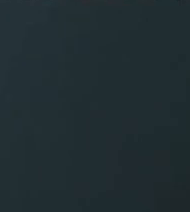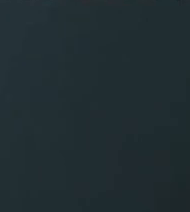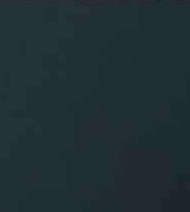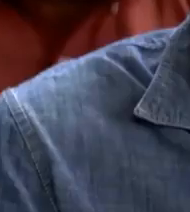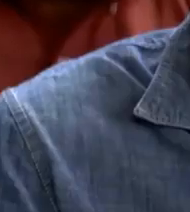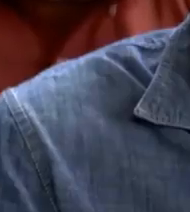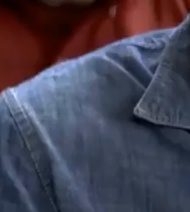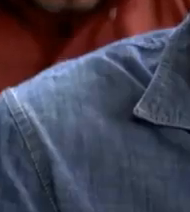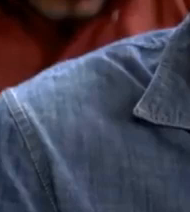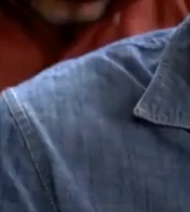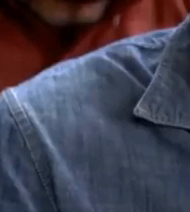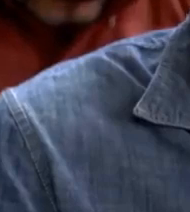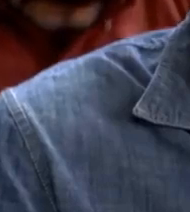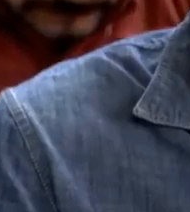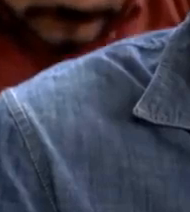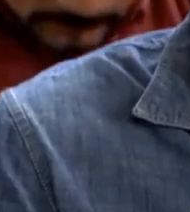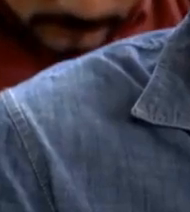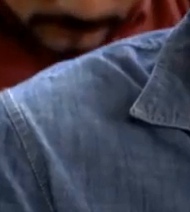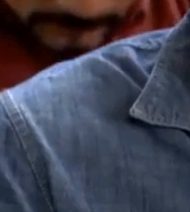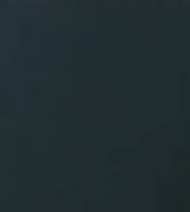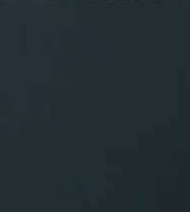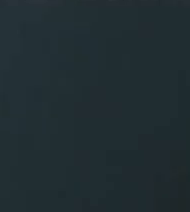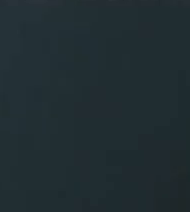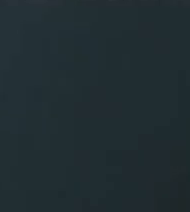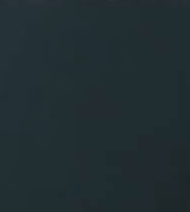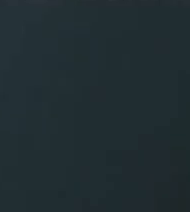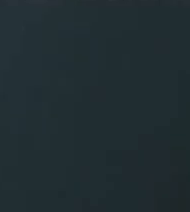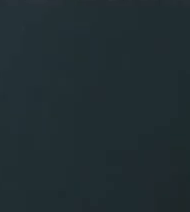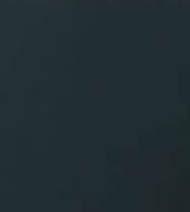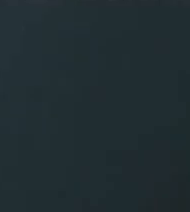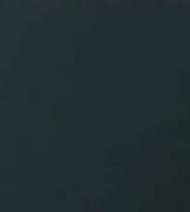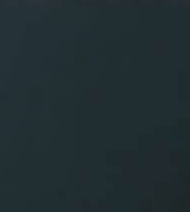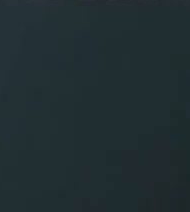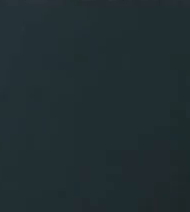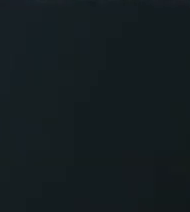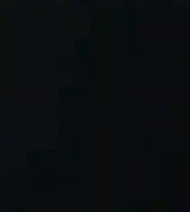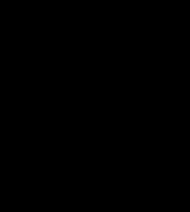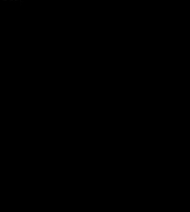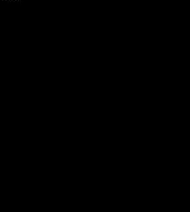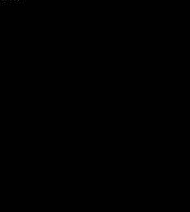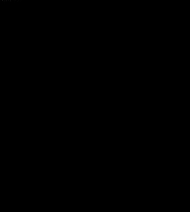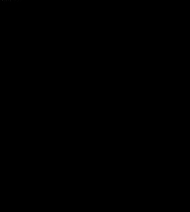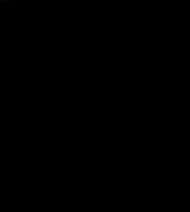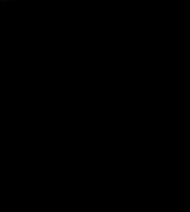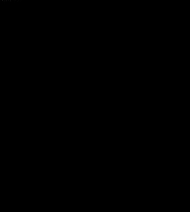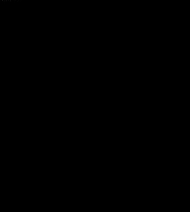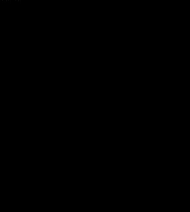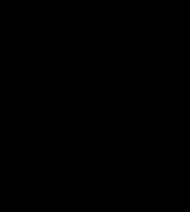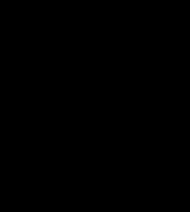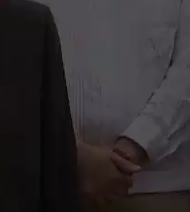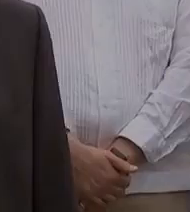energética, la mal llamada reforma energética. La producción entonces era...